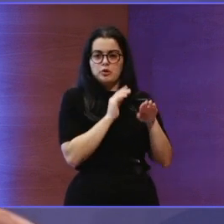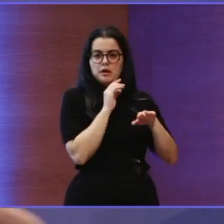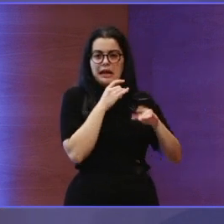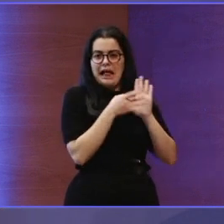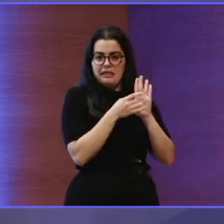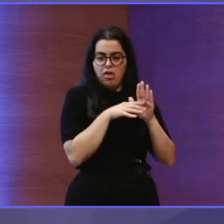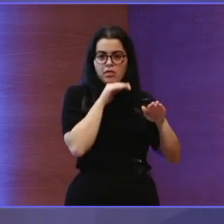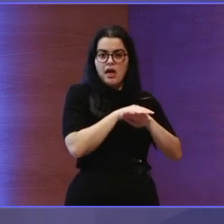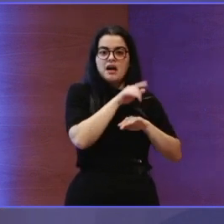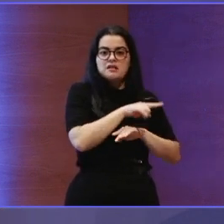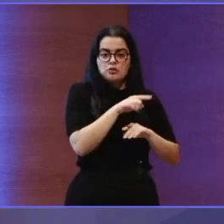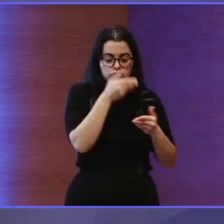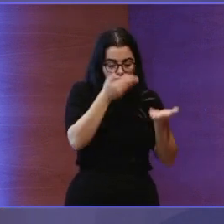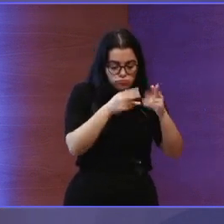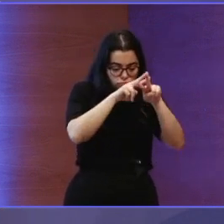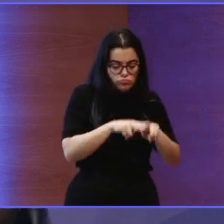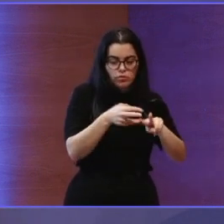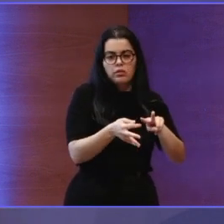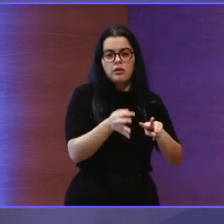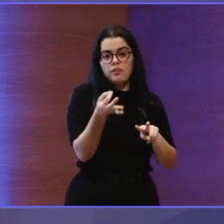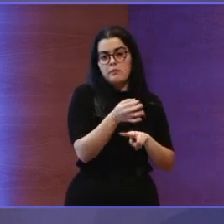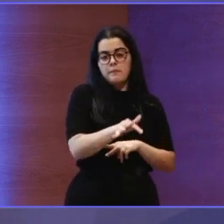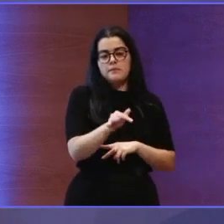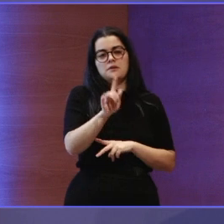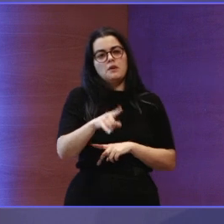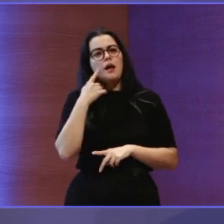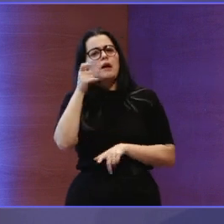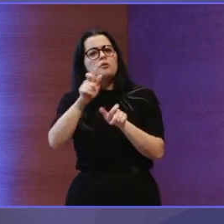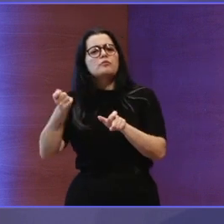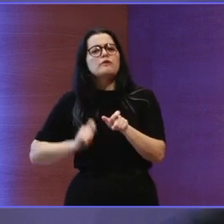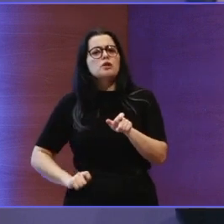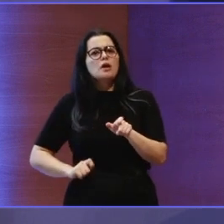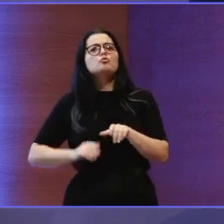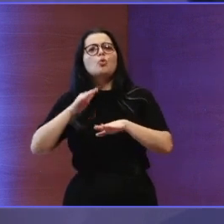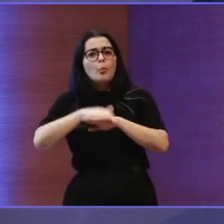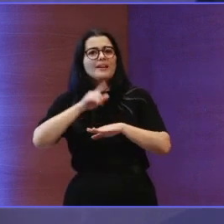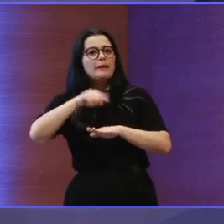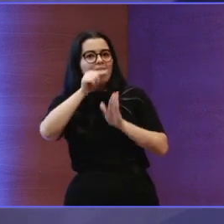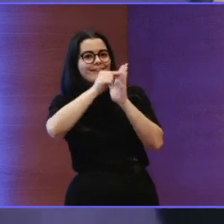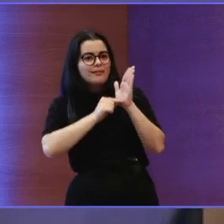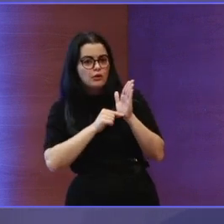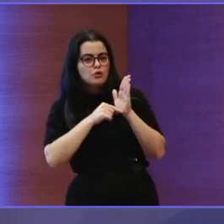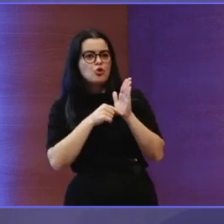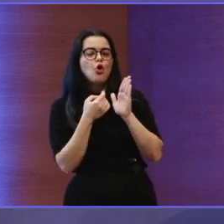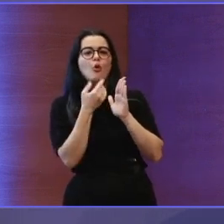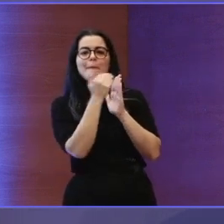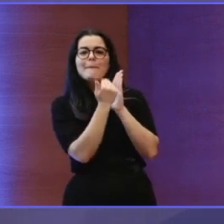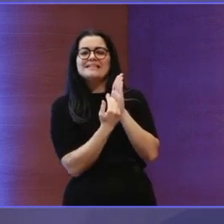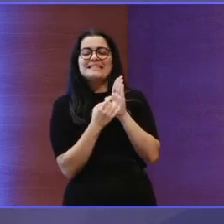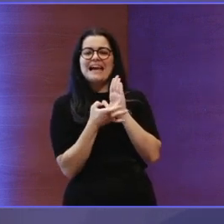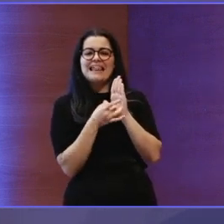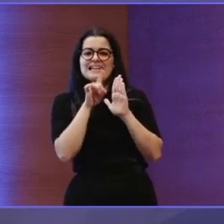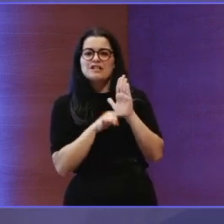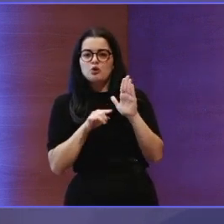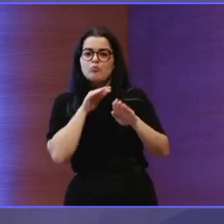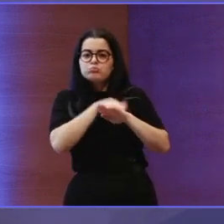las personas profesionales están desarrollando también su praxis profesional de acuerdo a unos criterios o unos estándares de calidad y luego también